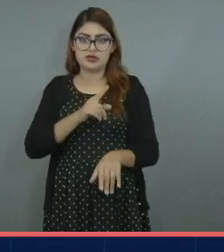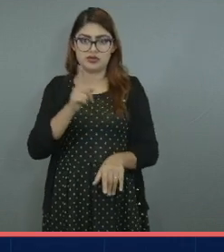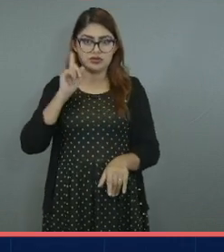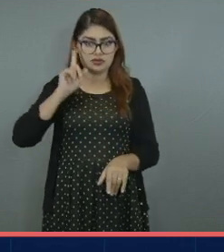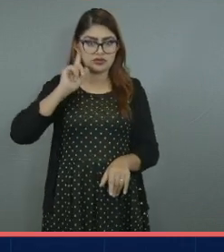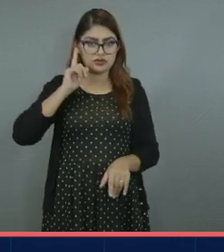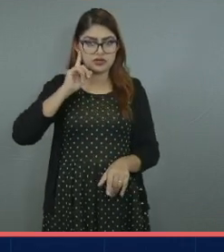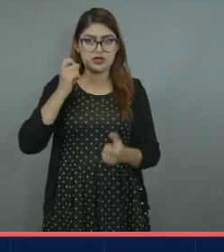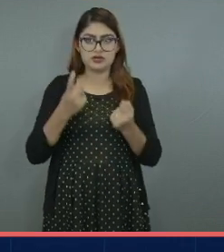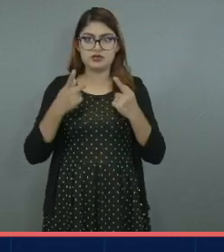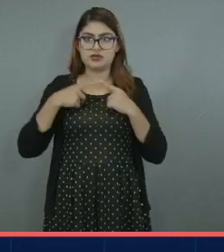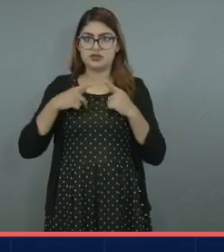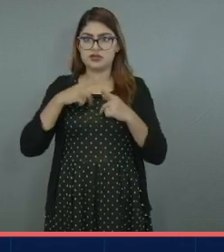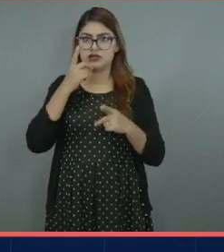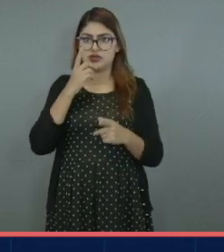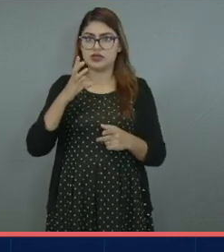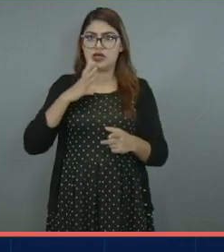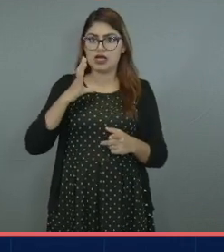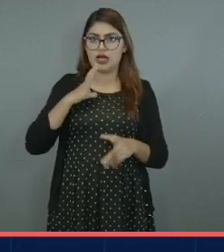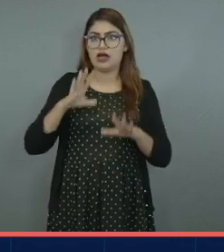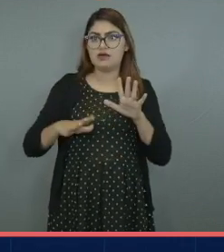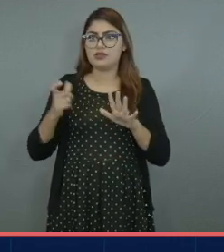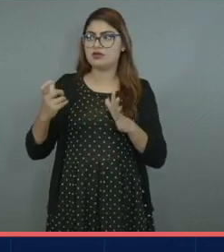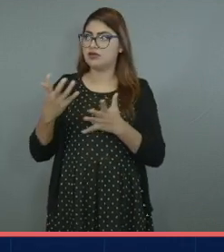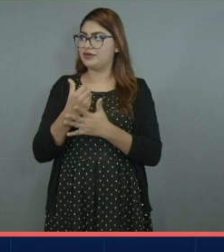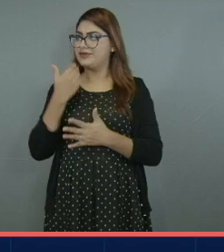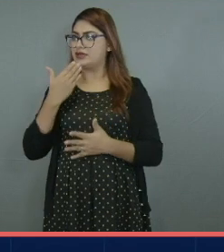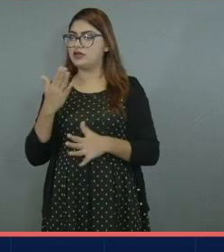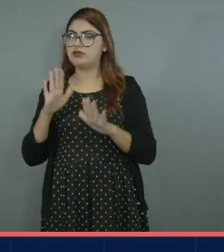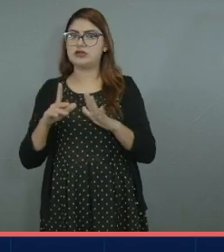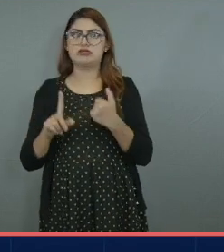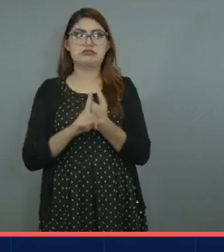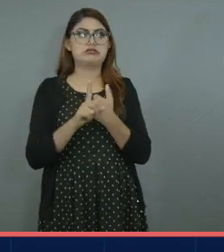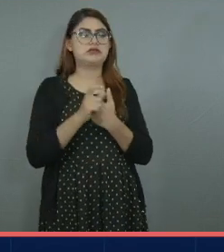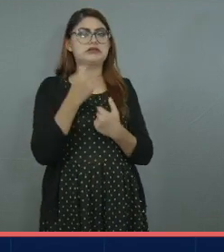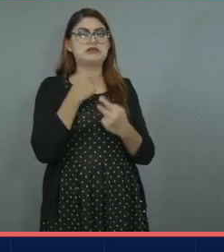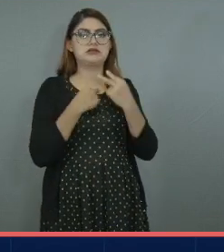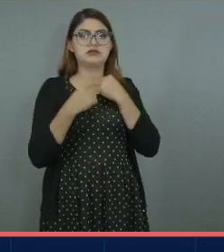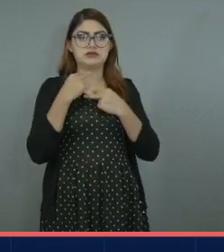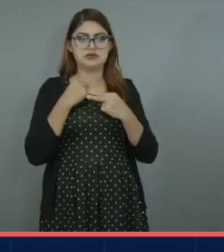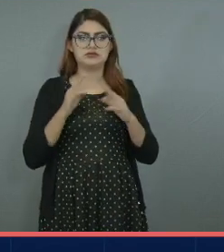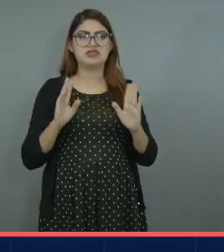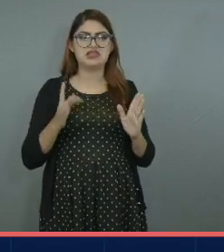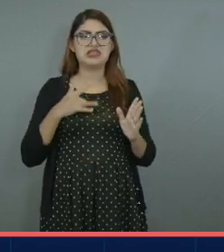mamá decir, hay tiempos buenos y hay tiempos malos? Bueno, digamos que el 5% es un